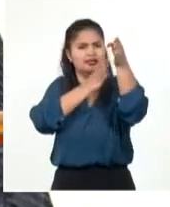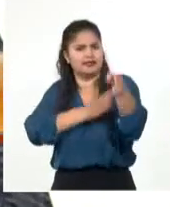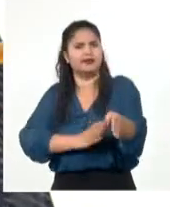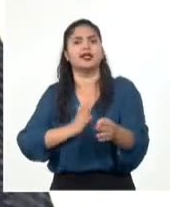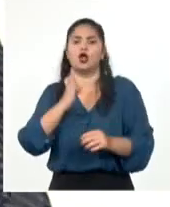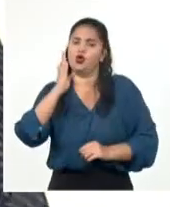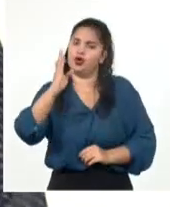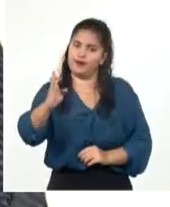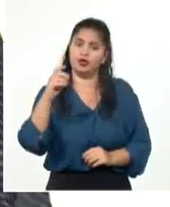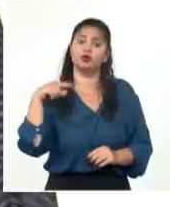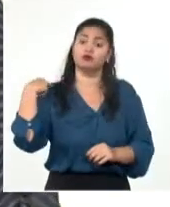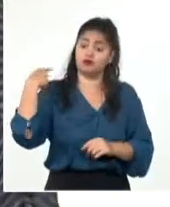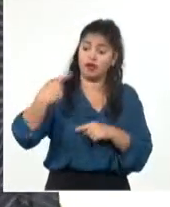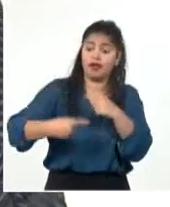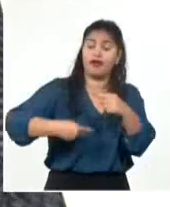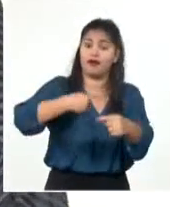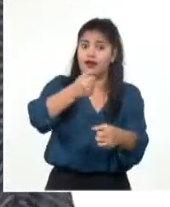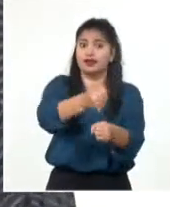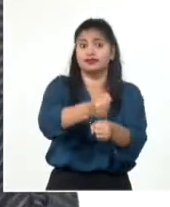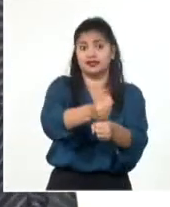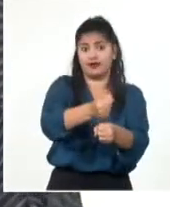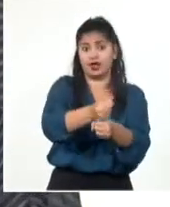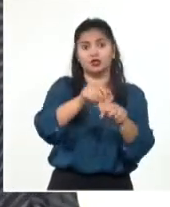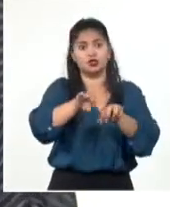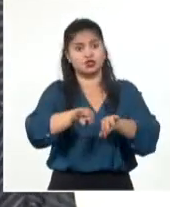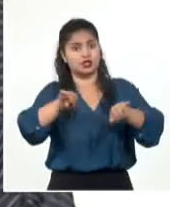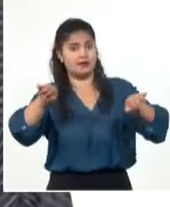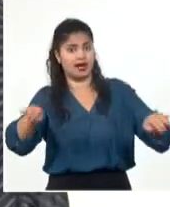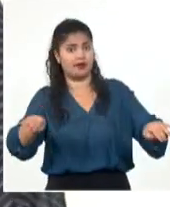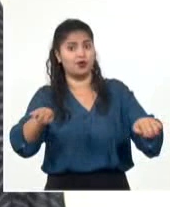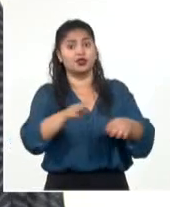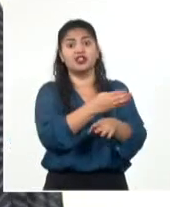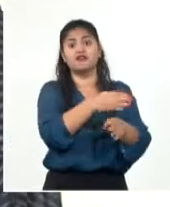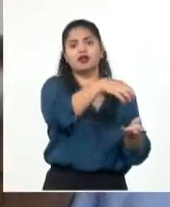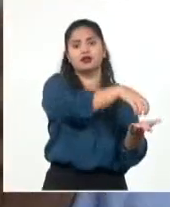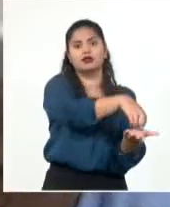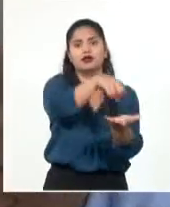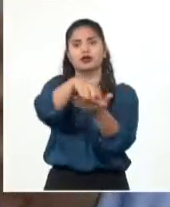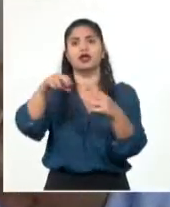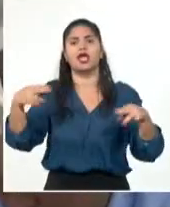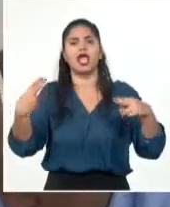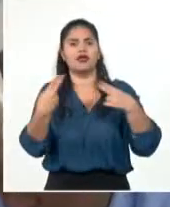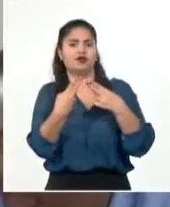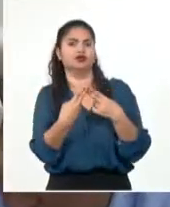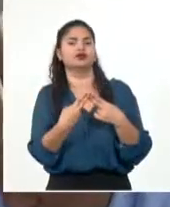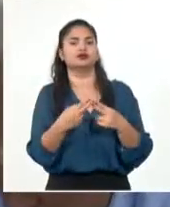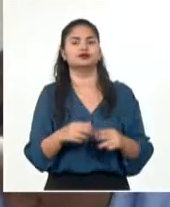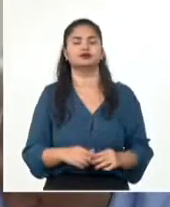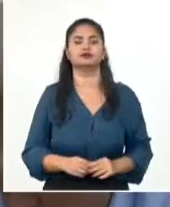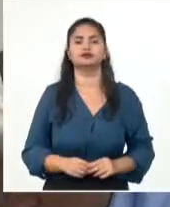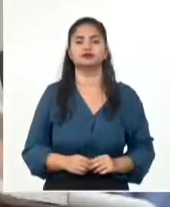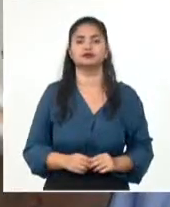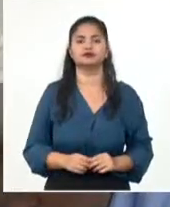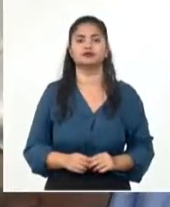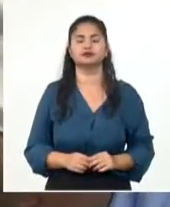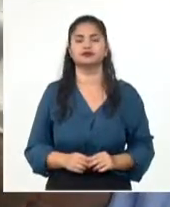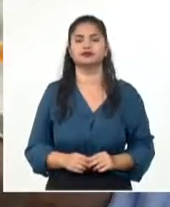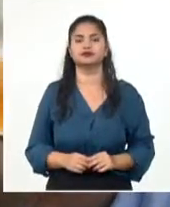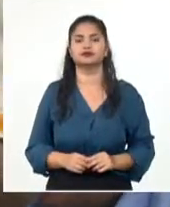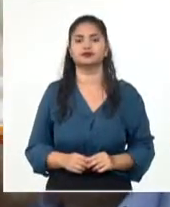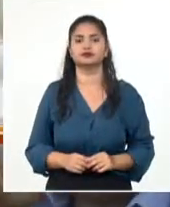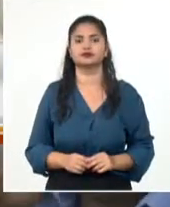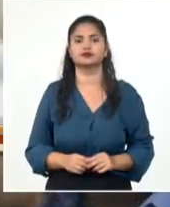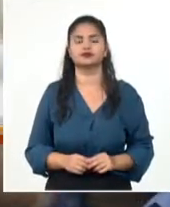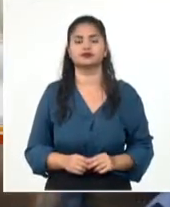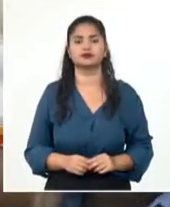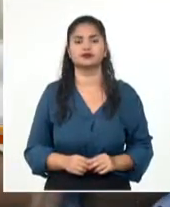en lo que venimos trabajando separadamente en diferentes instancias formativas. Creo que hay que hacer un nuevo hombre periodista, y ese